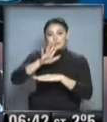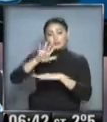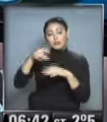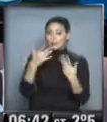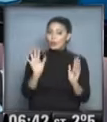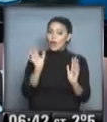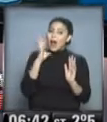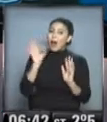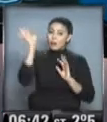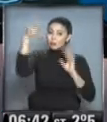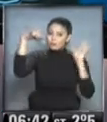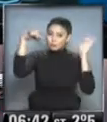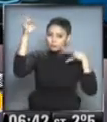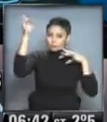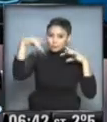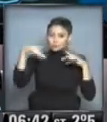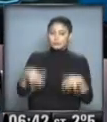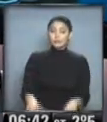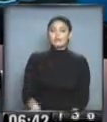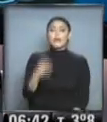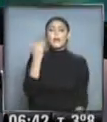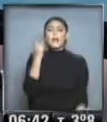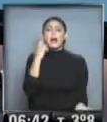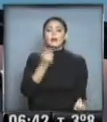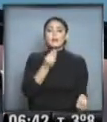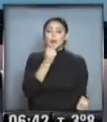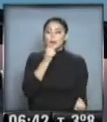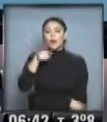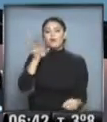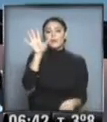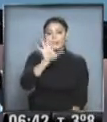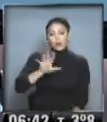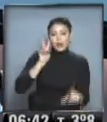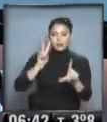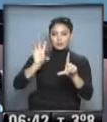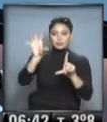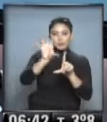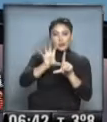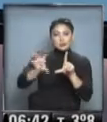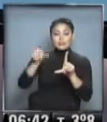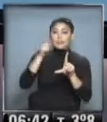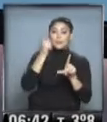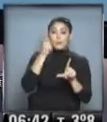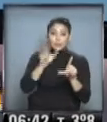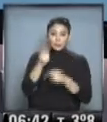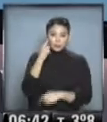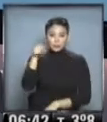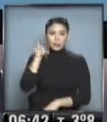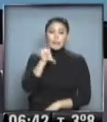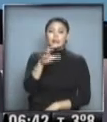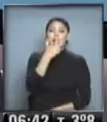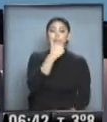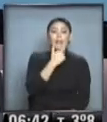caer algunas gotitas dispersas, A ver qué pasa en Cuyo. Aquí para los cuyanos, en el sur de